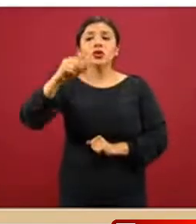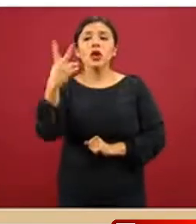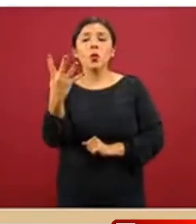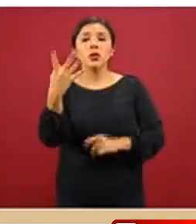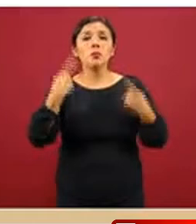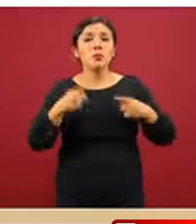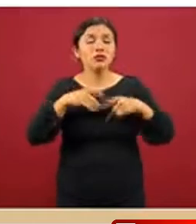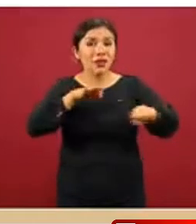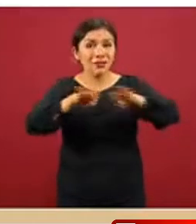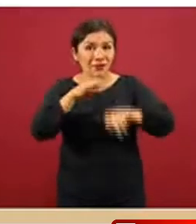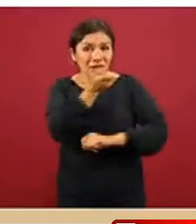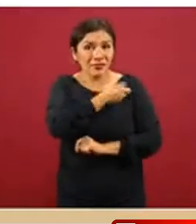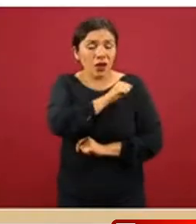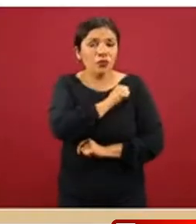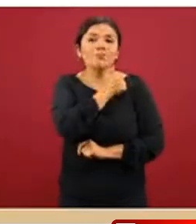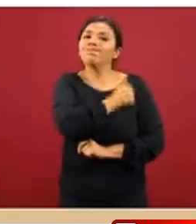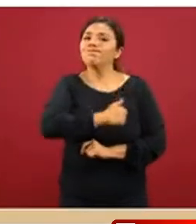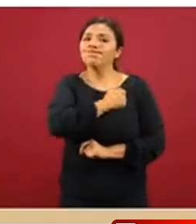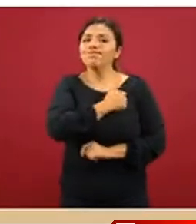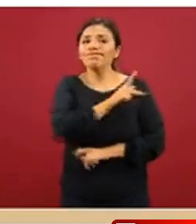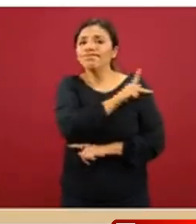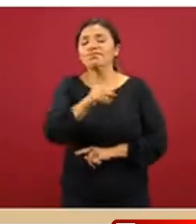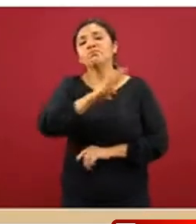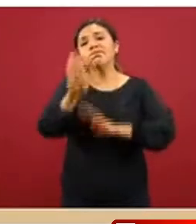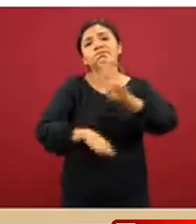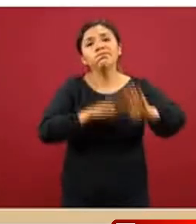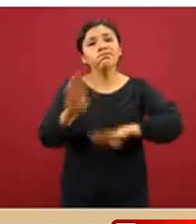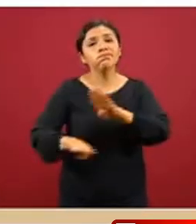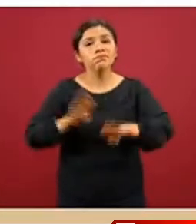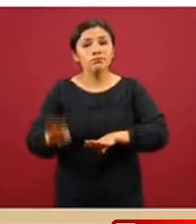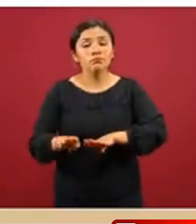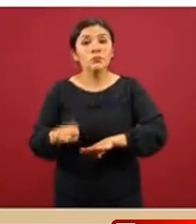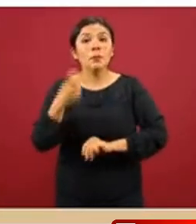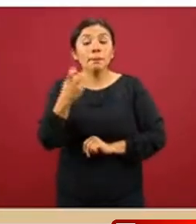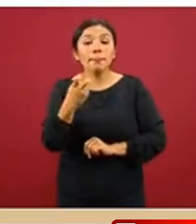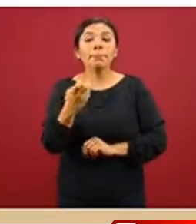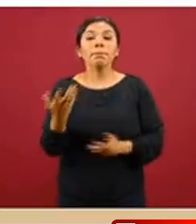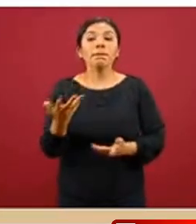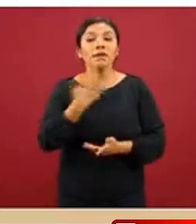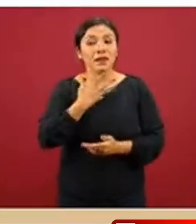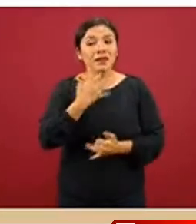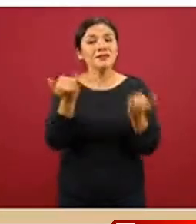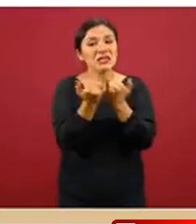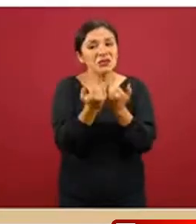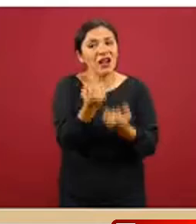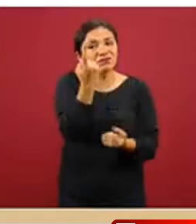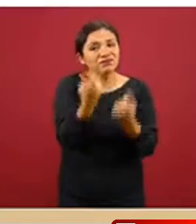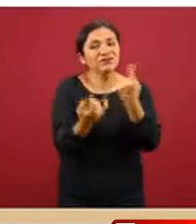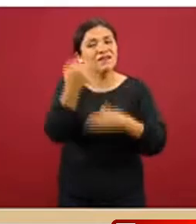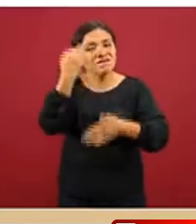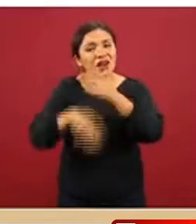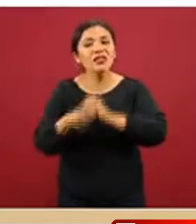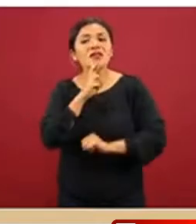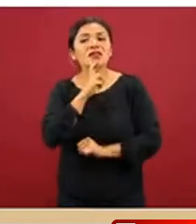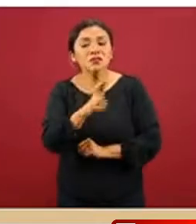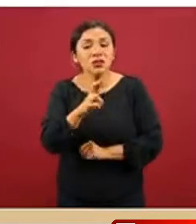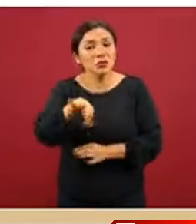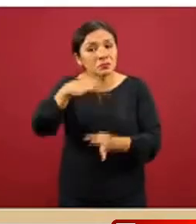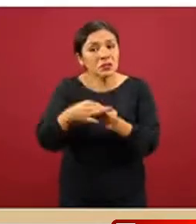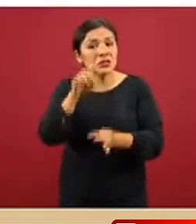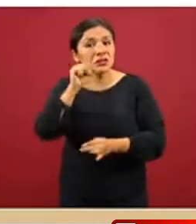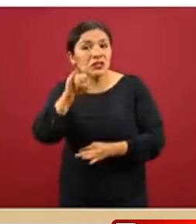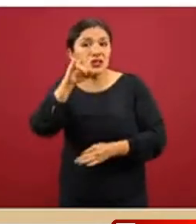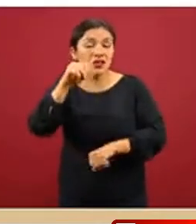los profesionales de la salud que lamentablemente han fallecido, y se tiene también pendiente confirmar